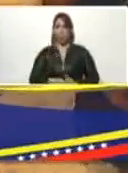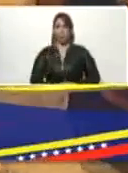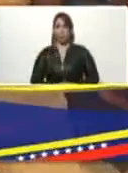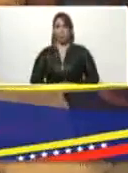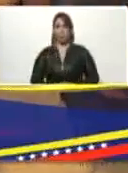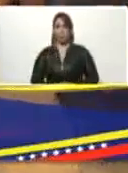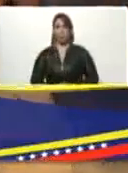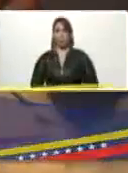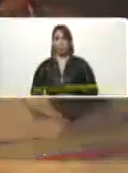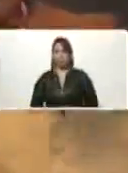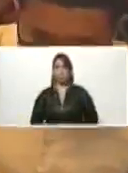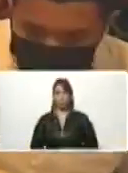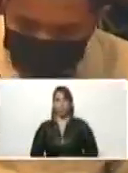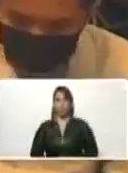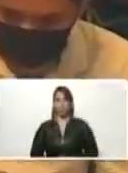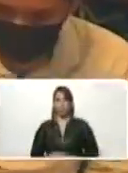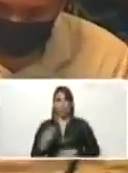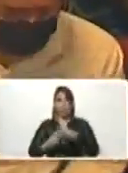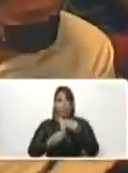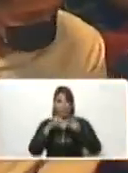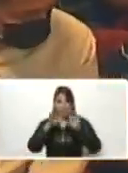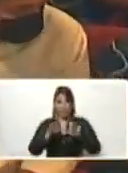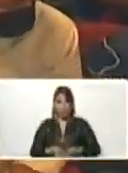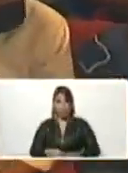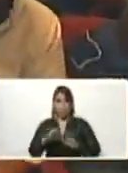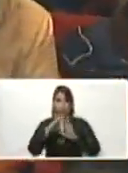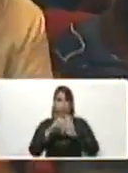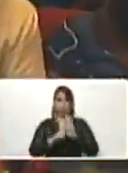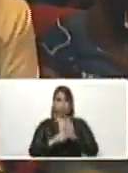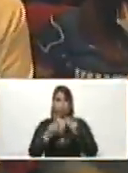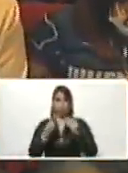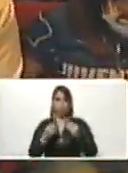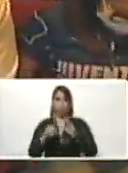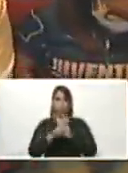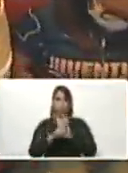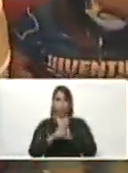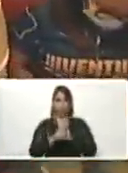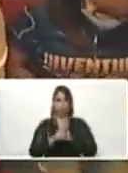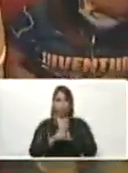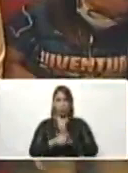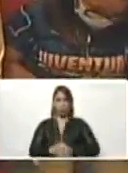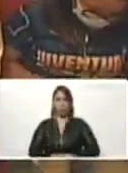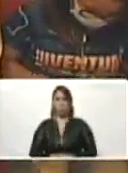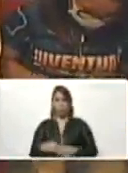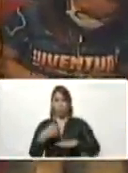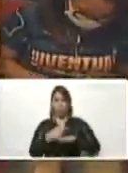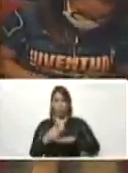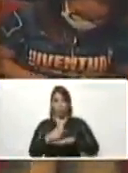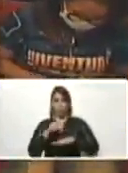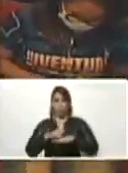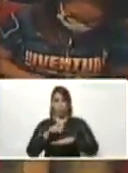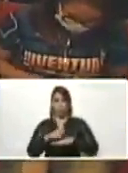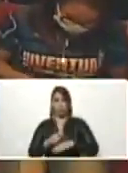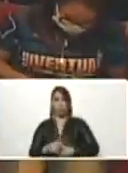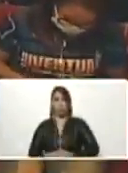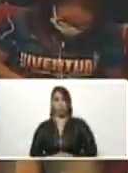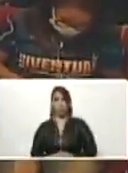naciente constitución como reglamento provisorio de gobierno y arman un